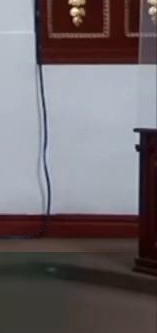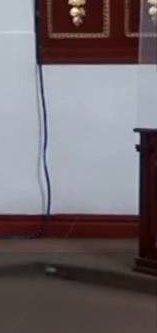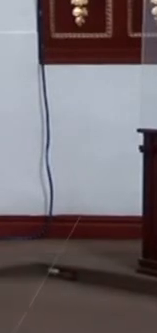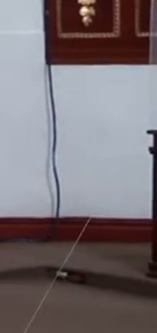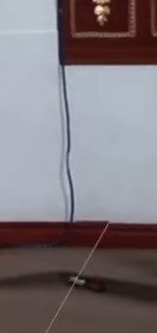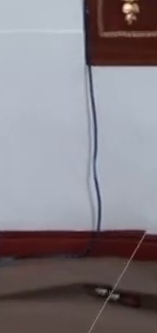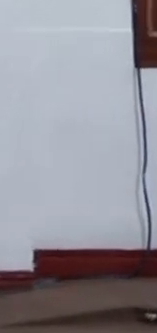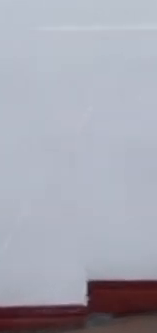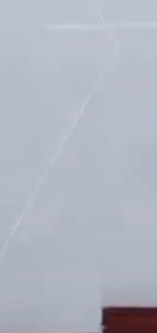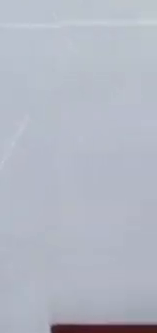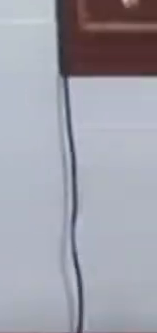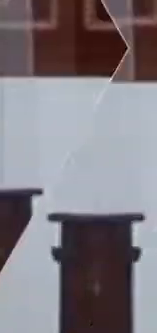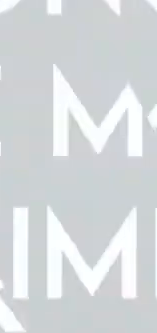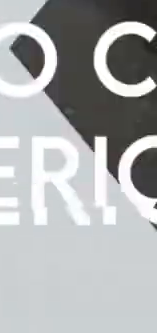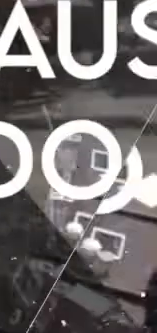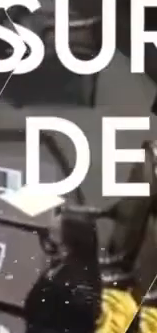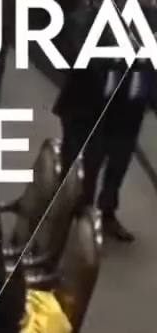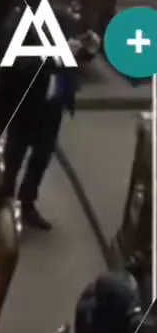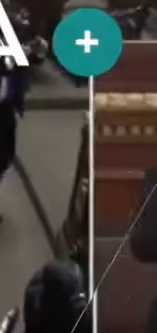mundo.